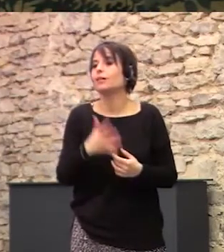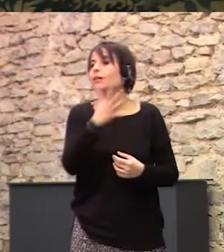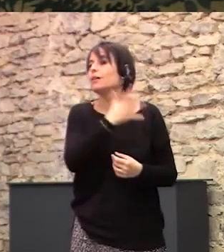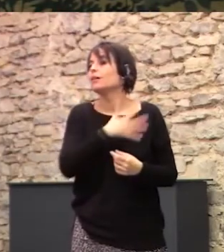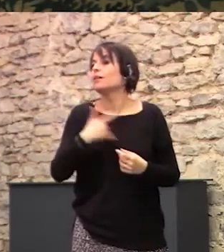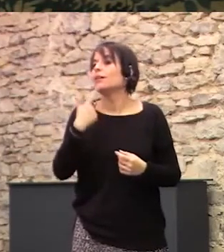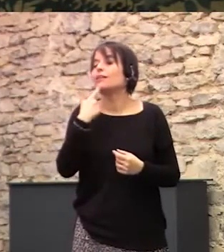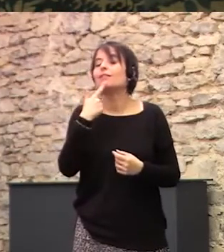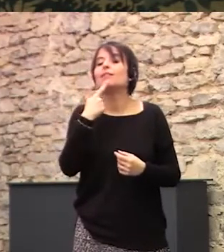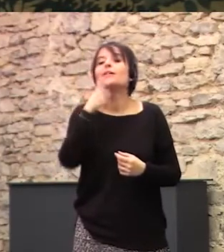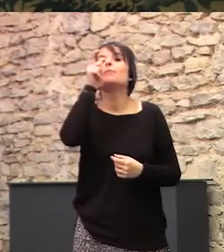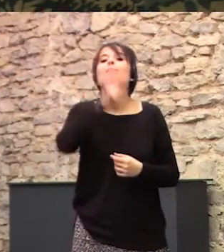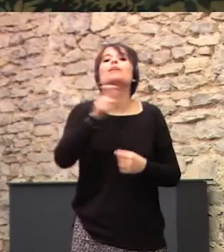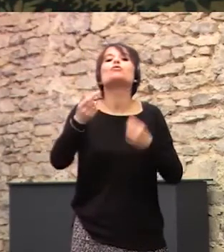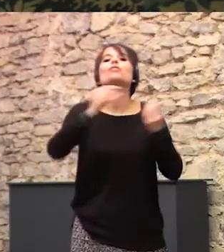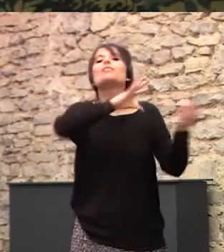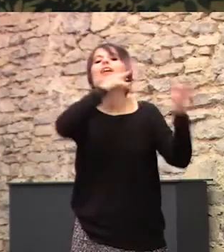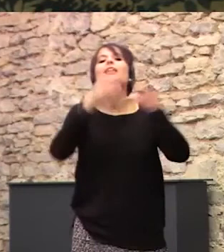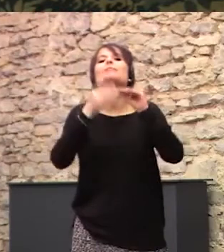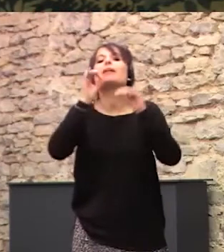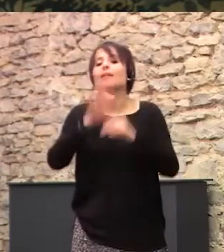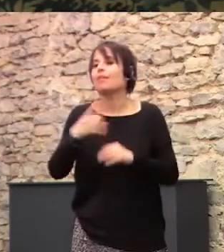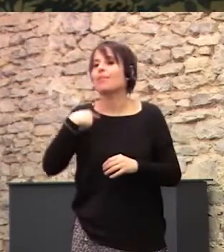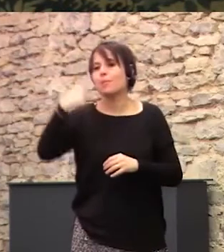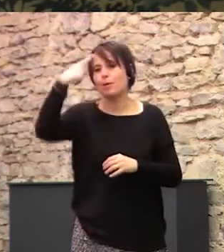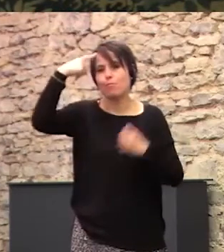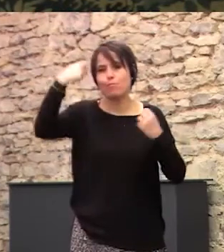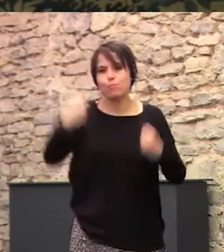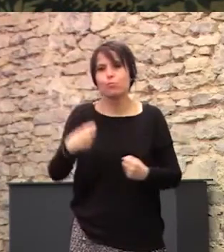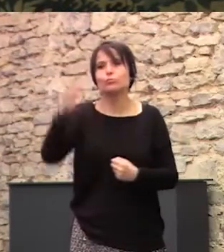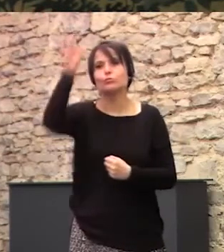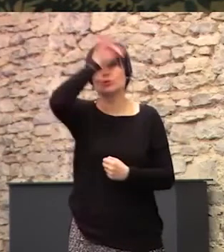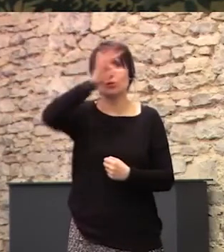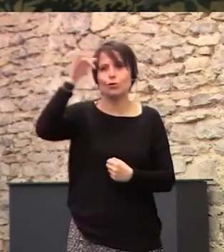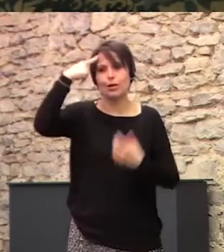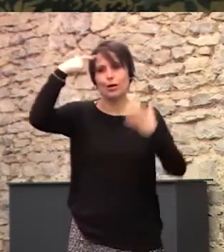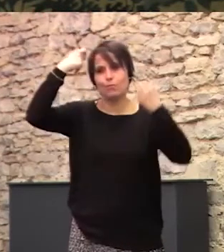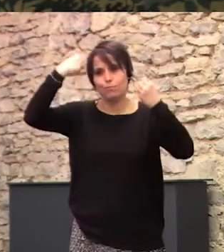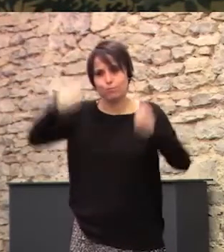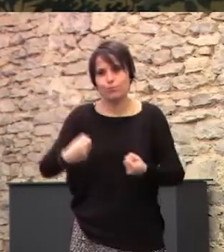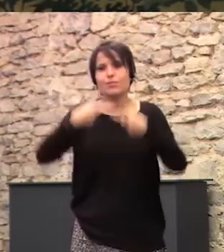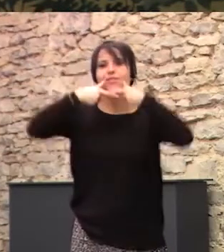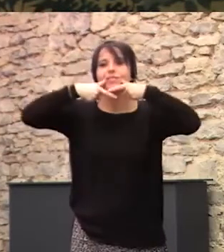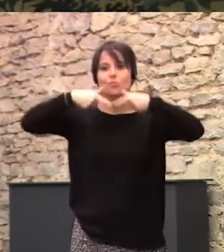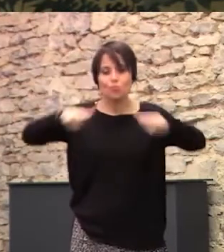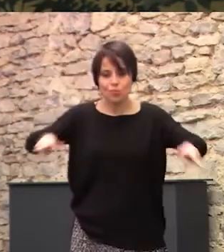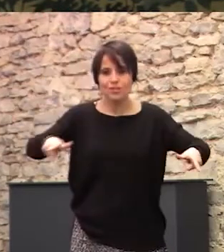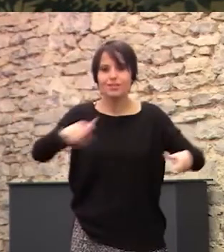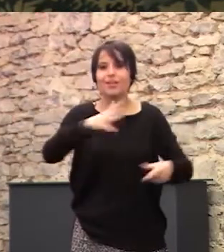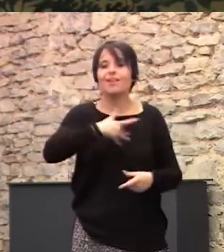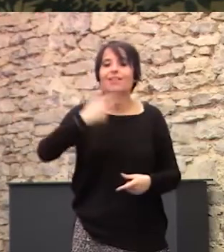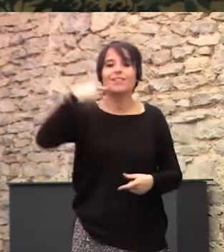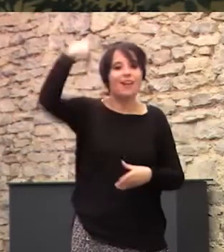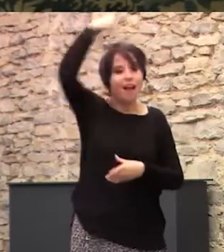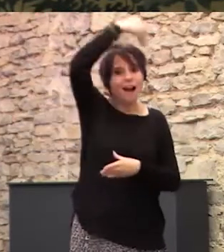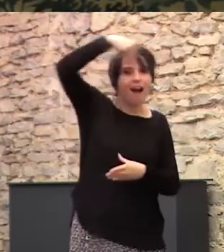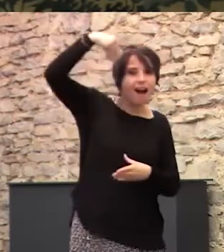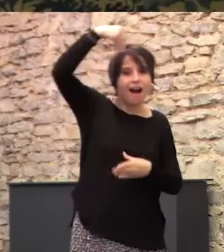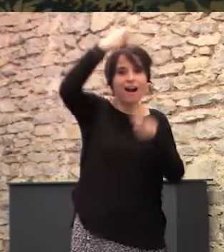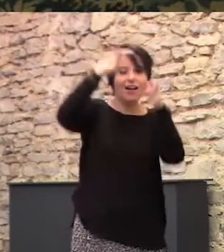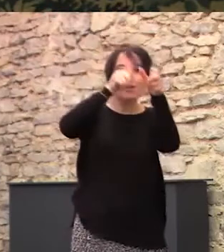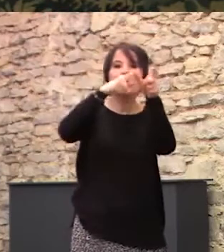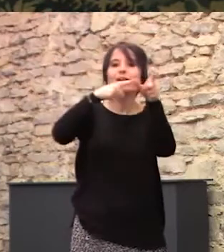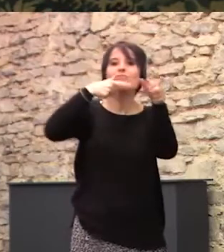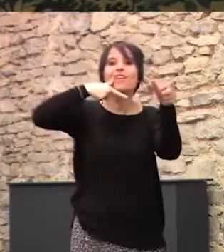por personas dotadas de conocimientos teóricos y lingüísticos necesarios. Y cuando digo lingüísticos, el árabe es una lengua